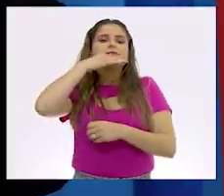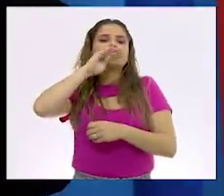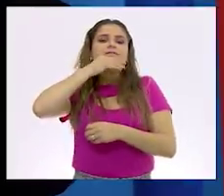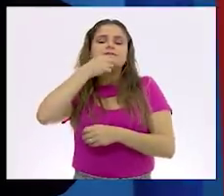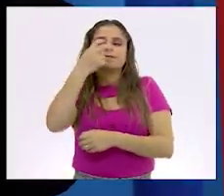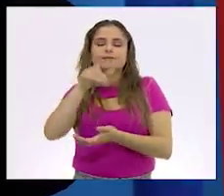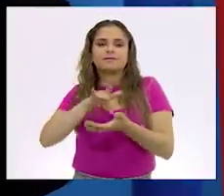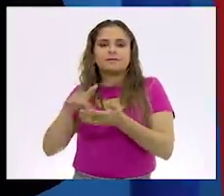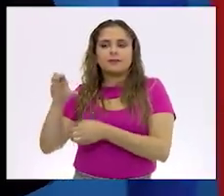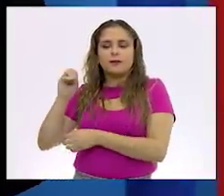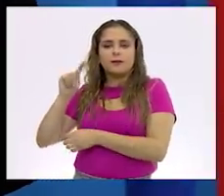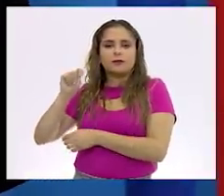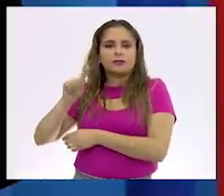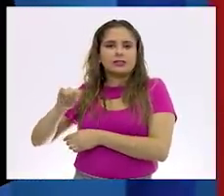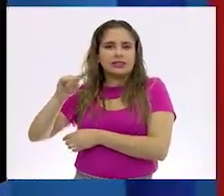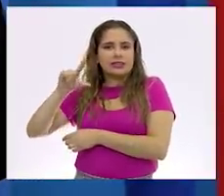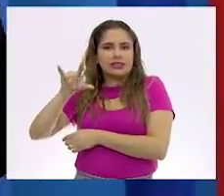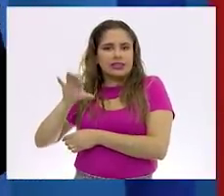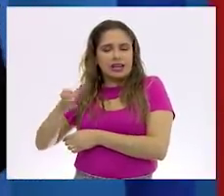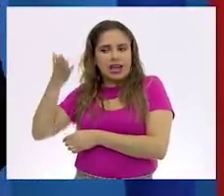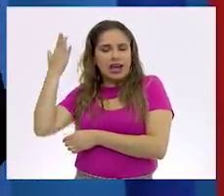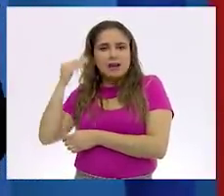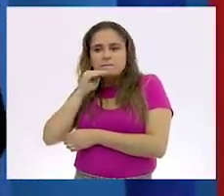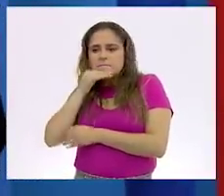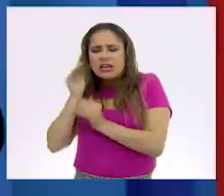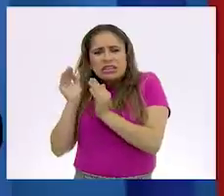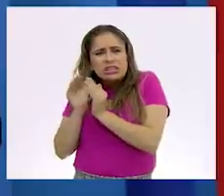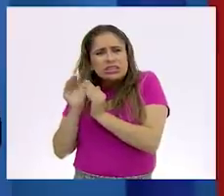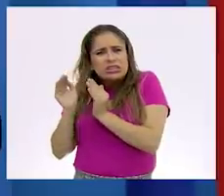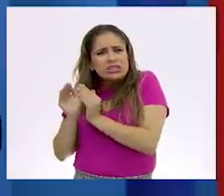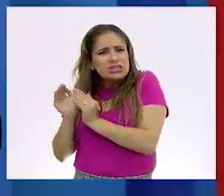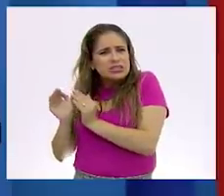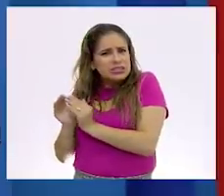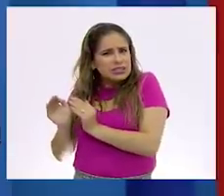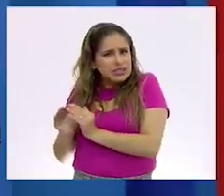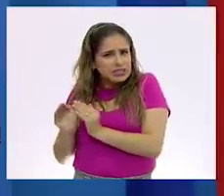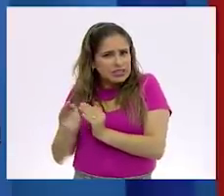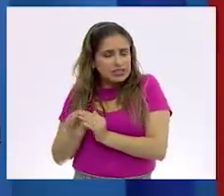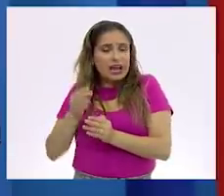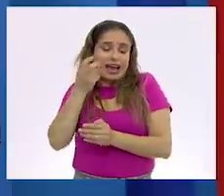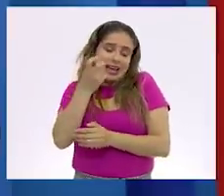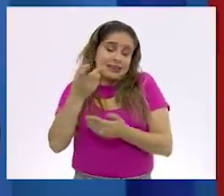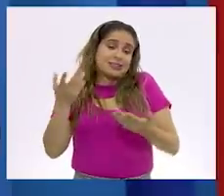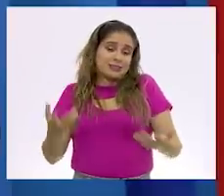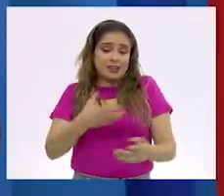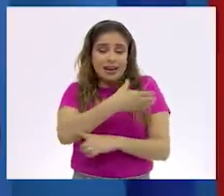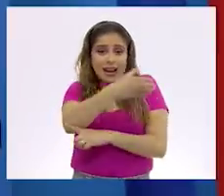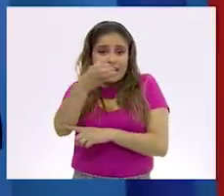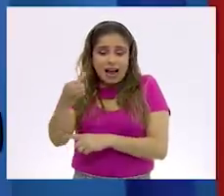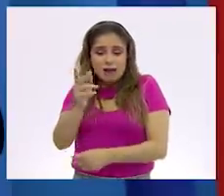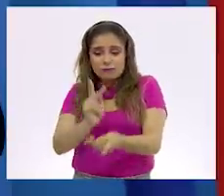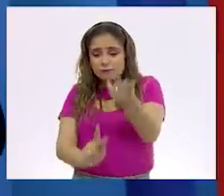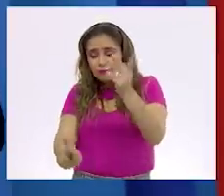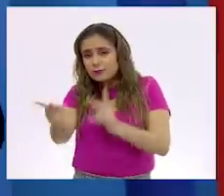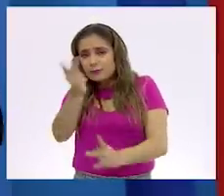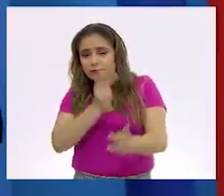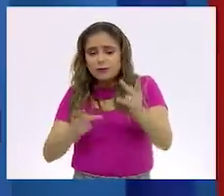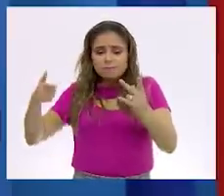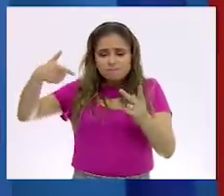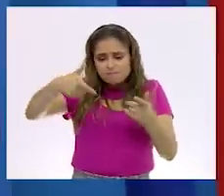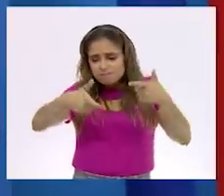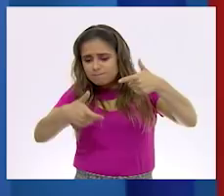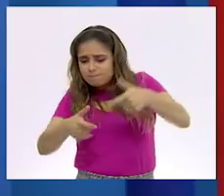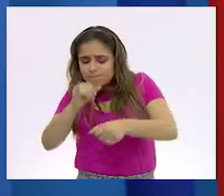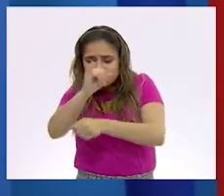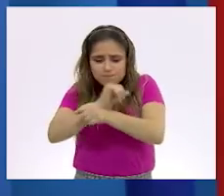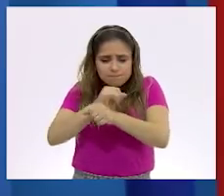existen muchas formas de aprovechar a la naturaleza y obtener de ella lo que necesitamos para sobrevivir. Un ejemplo de